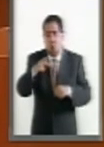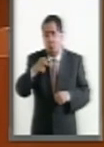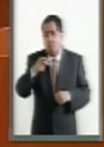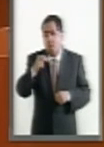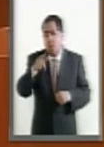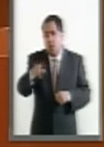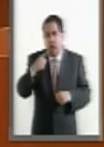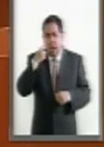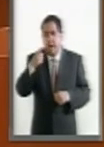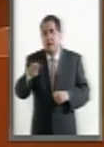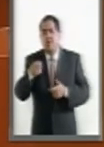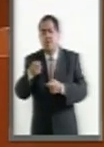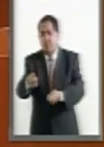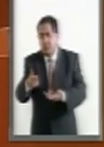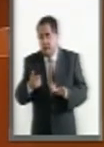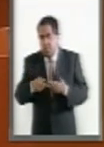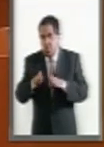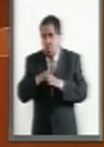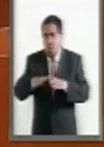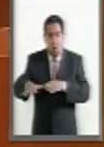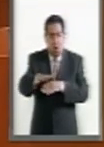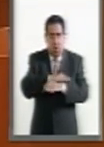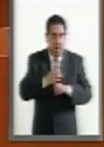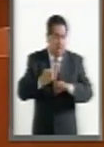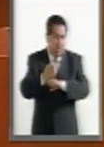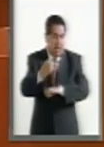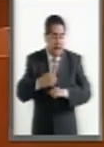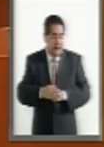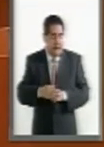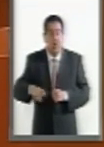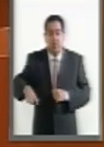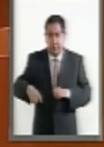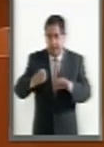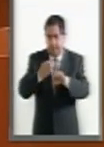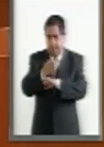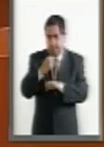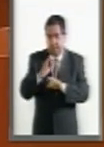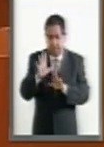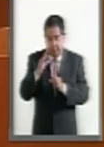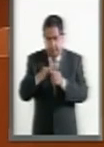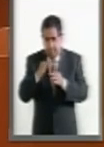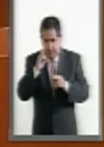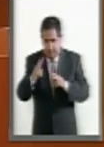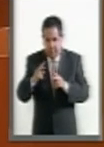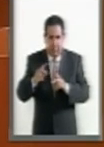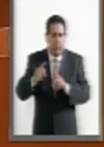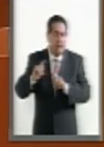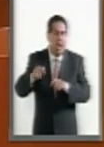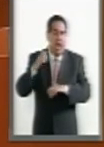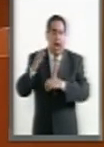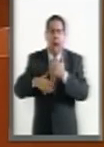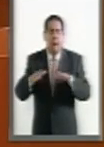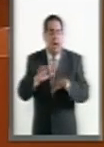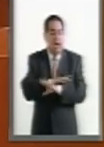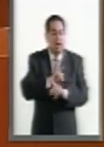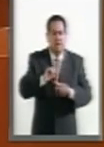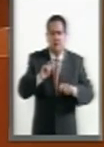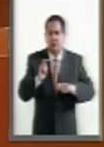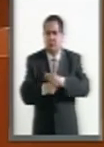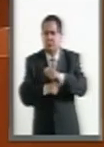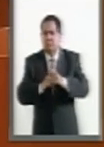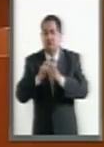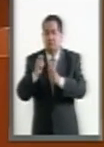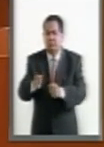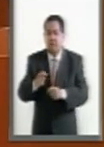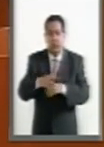los retos que enfrenta la entidad. El gobierno del Estado, que ya se encuentra en transición, no debe lavarse las